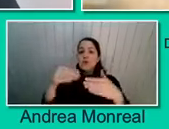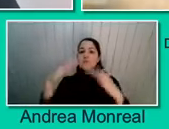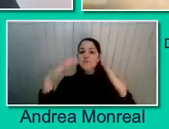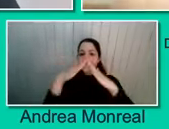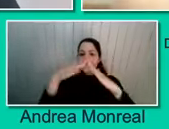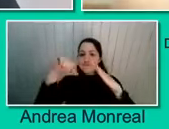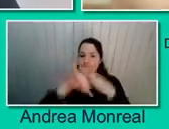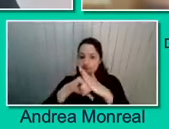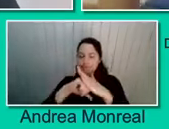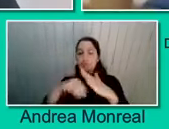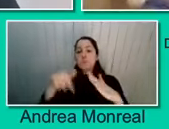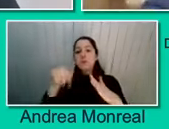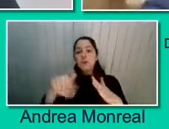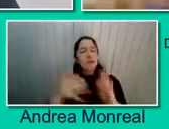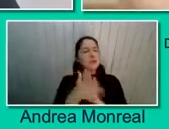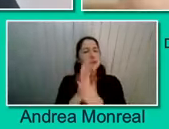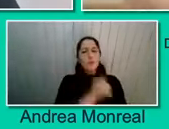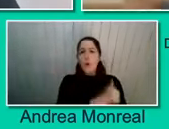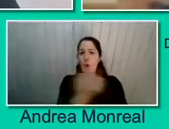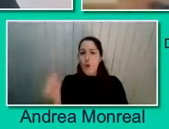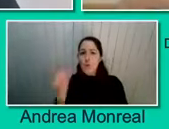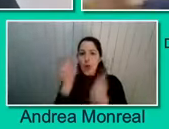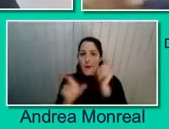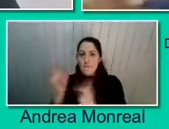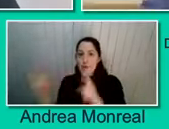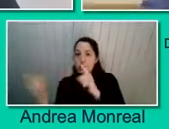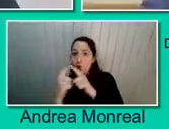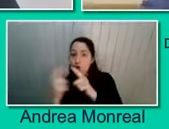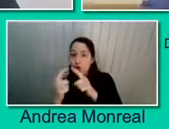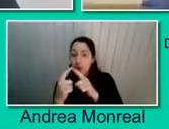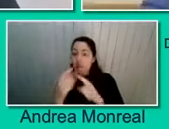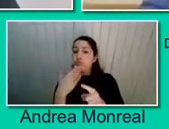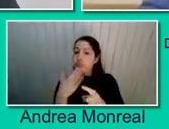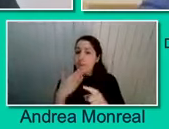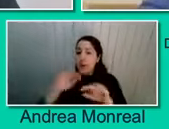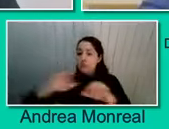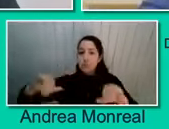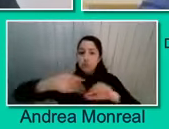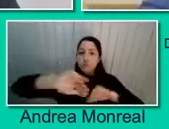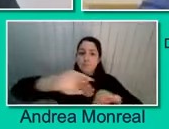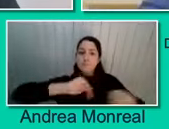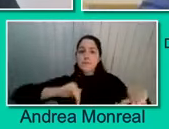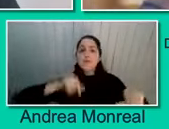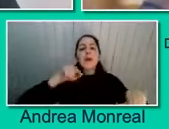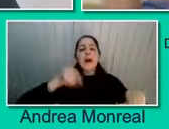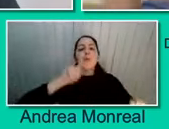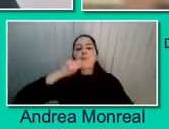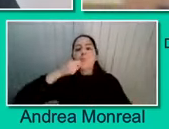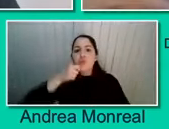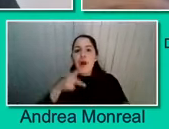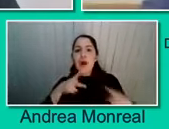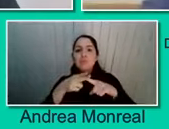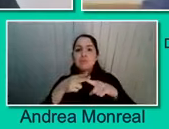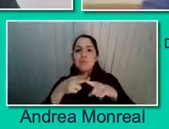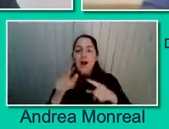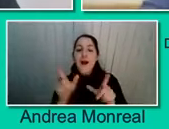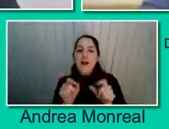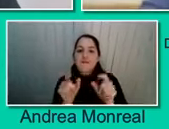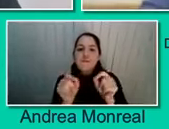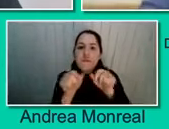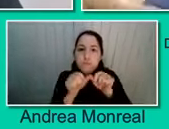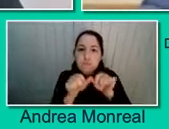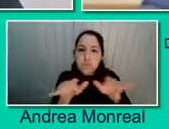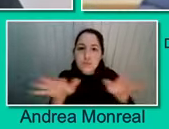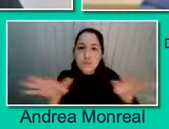y eso frena la expansión de este virus, que una de las particularidades que tiene es la alta tasa con la cual se